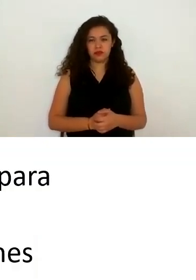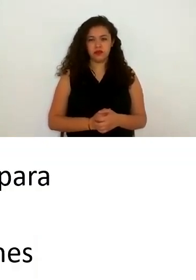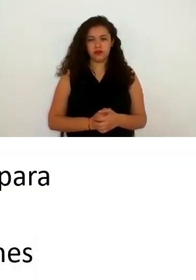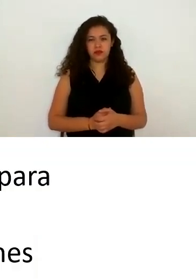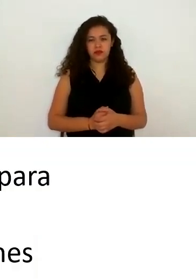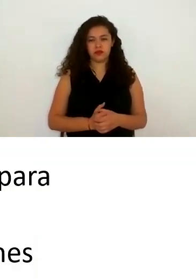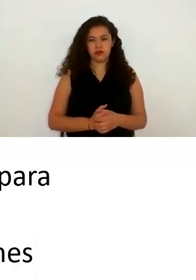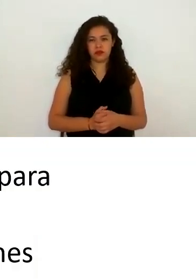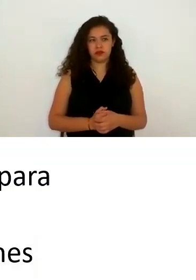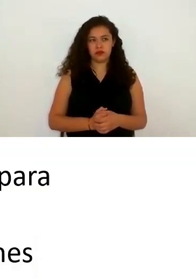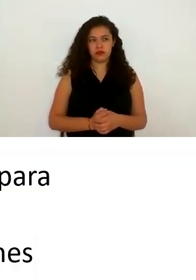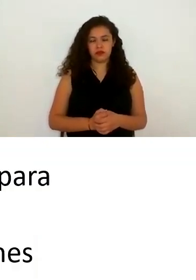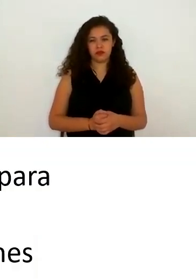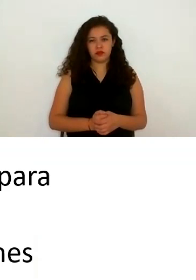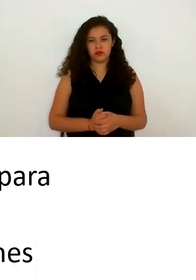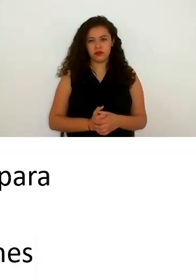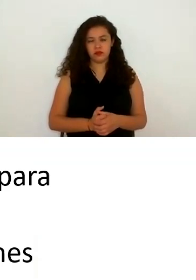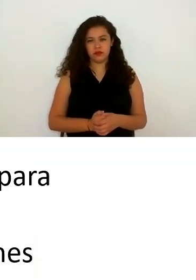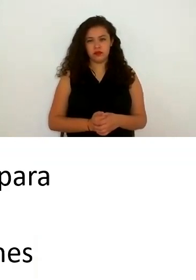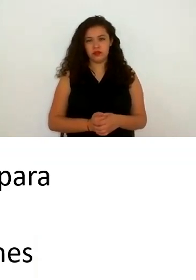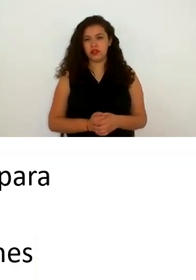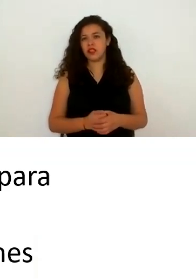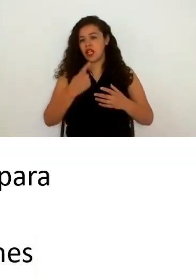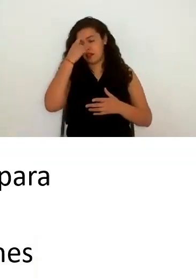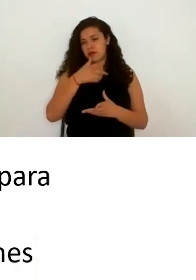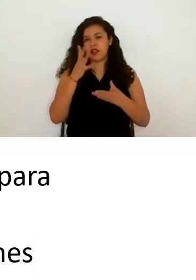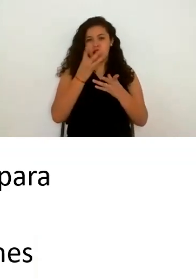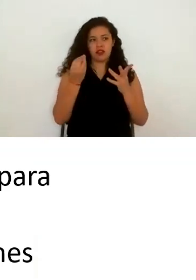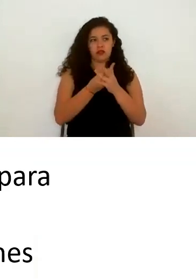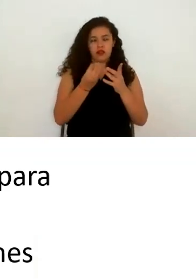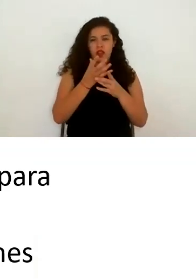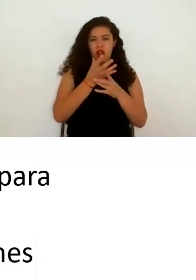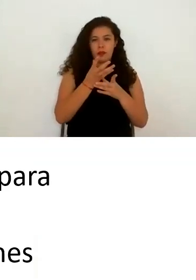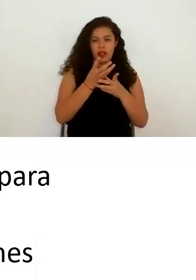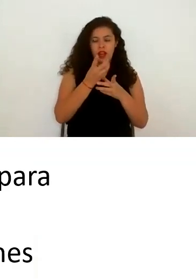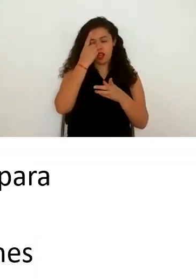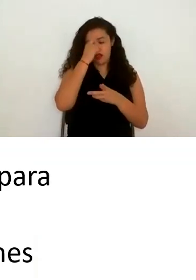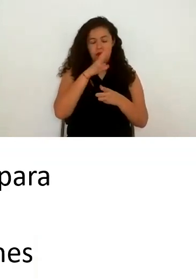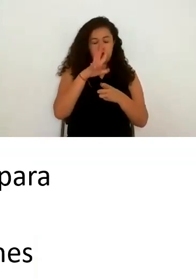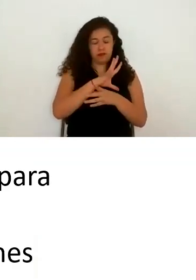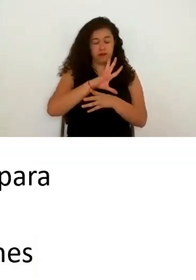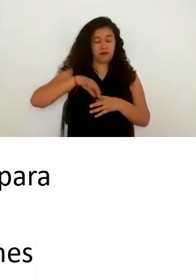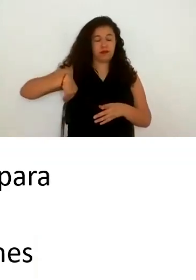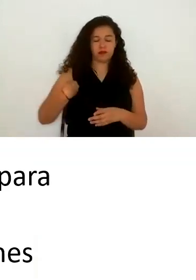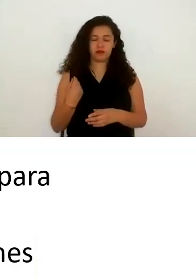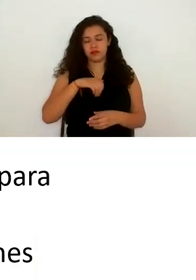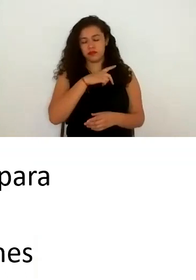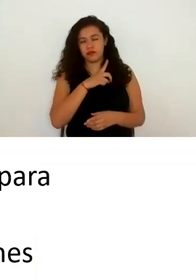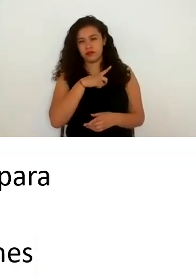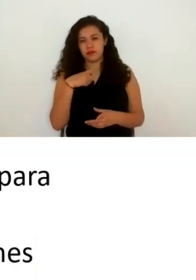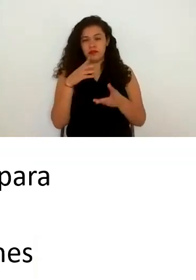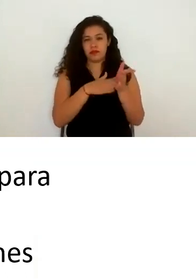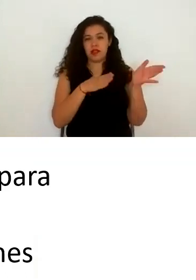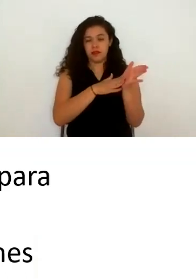¿Qué recomendaciones les puedo realizar acerca de la conservación? Que evitemos perforar los